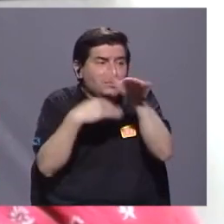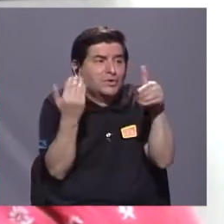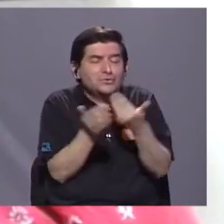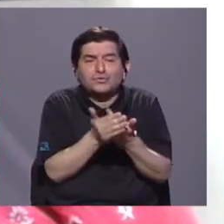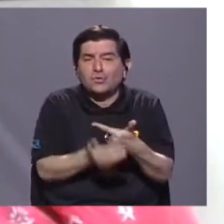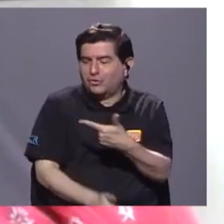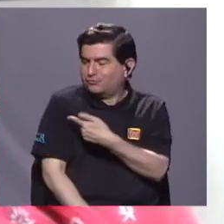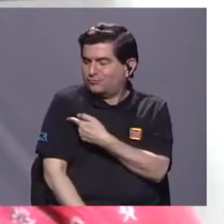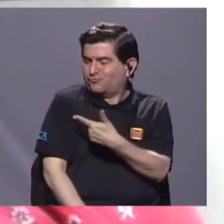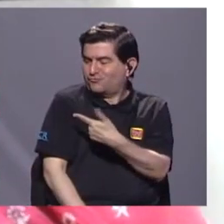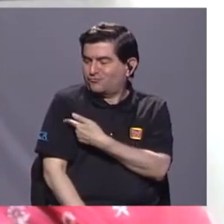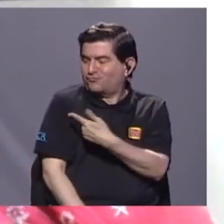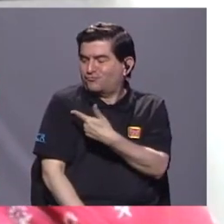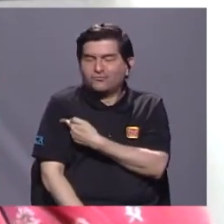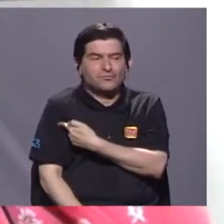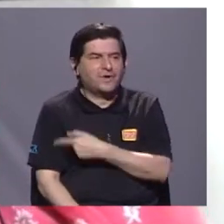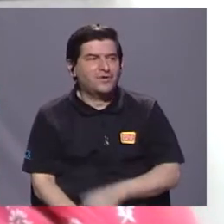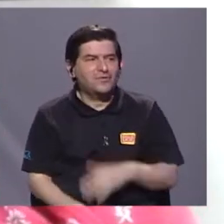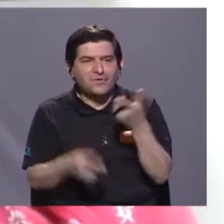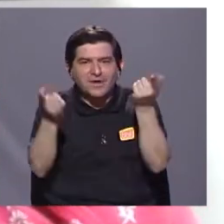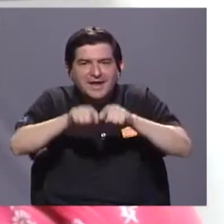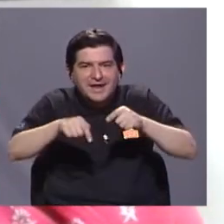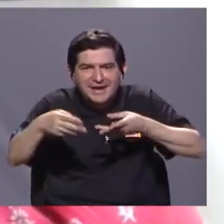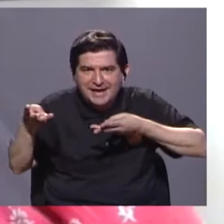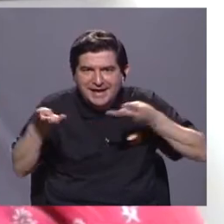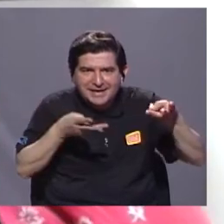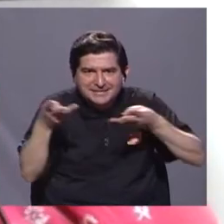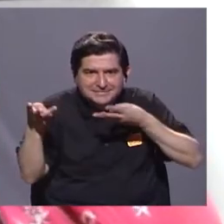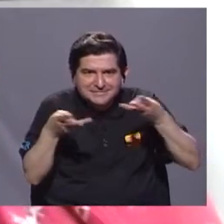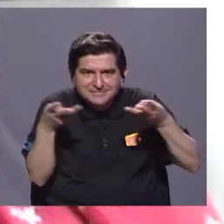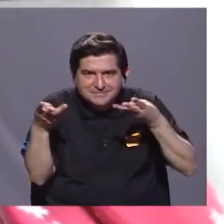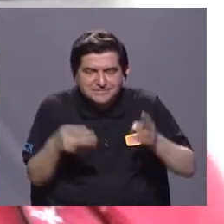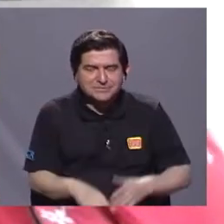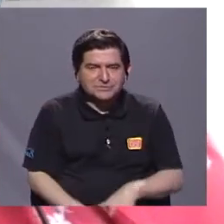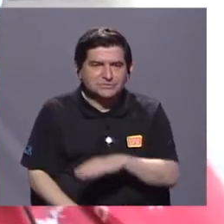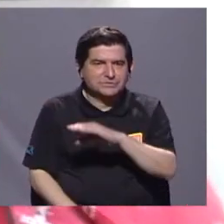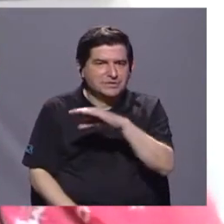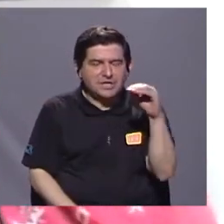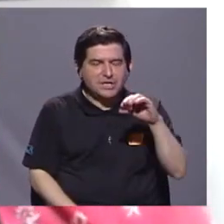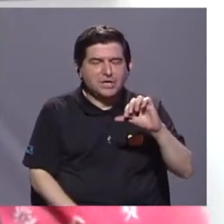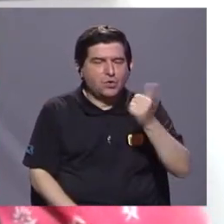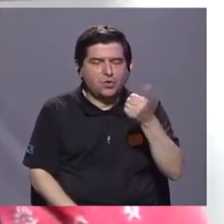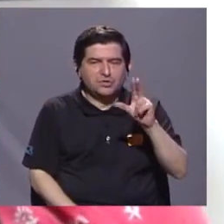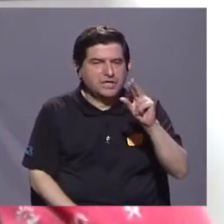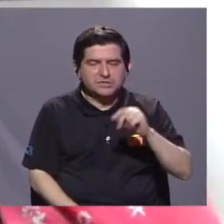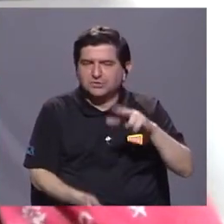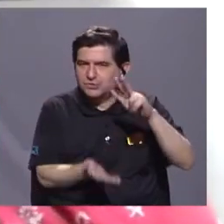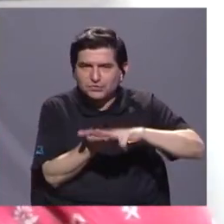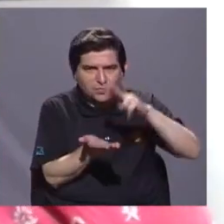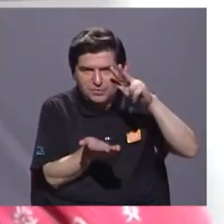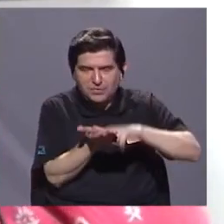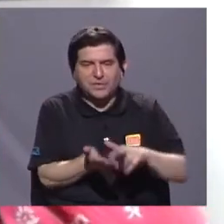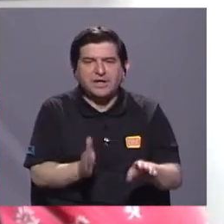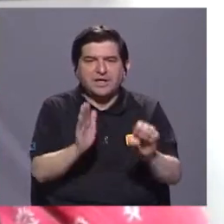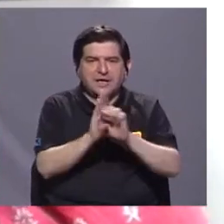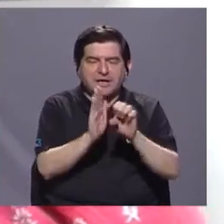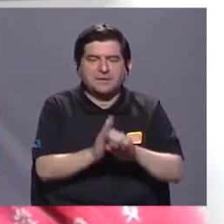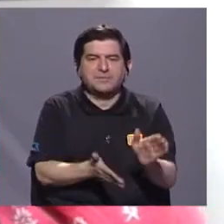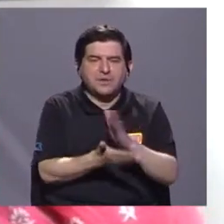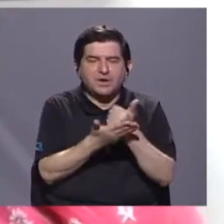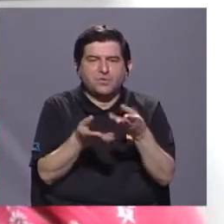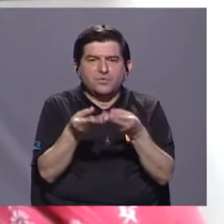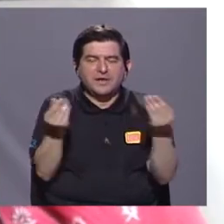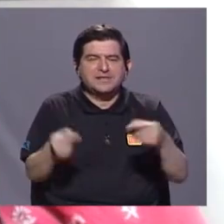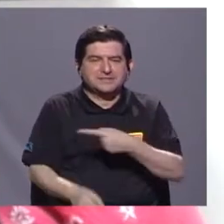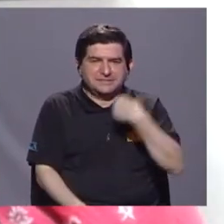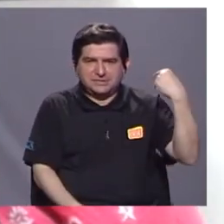vacunas que están en el mercado y las que no están aprobadas todavía como por ejemplo algunas de las producidas